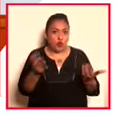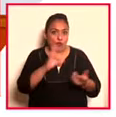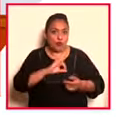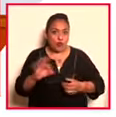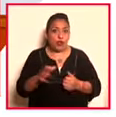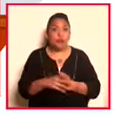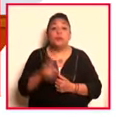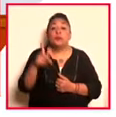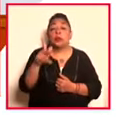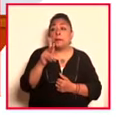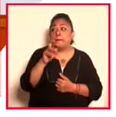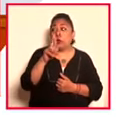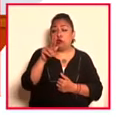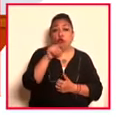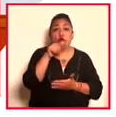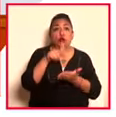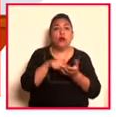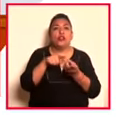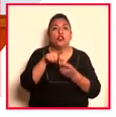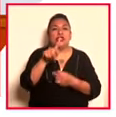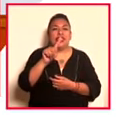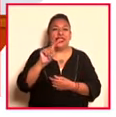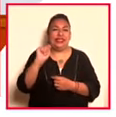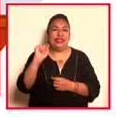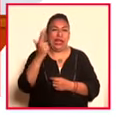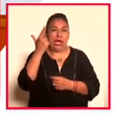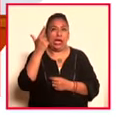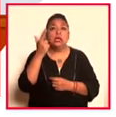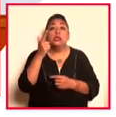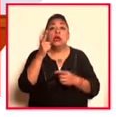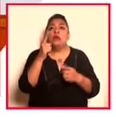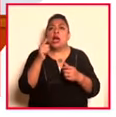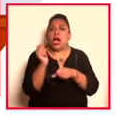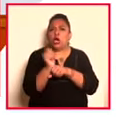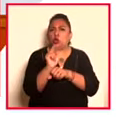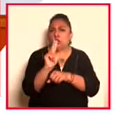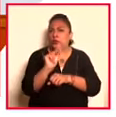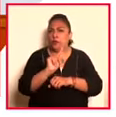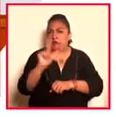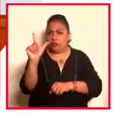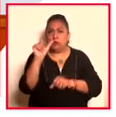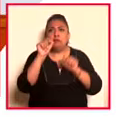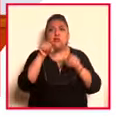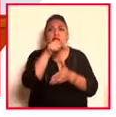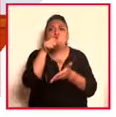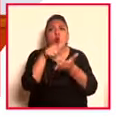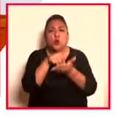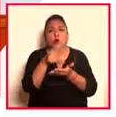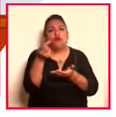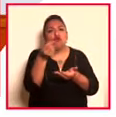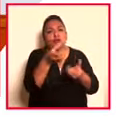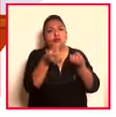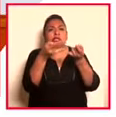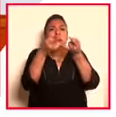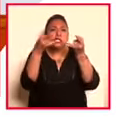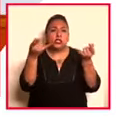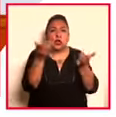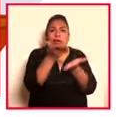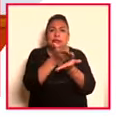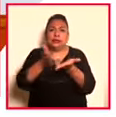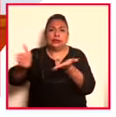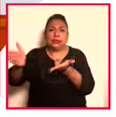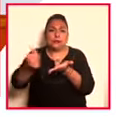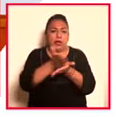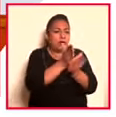La producción se realizó en El Paso, Texas, con actores no profesionales. El mismo lugar fue nutriendo la historia, separando la obra